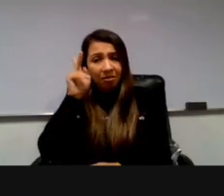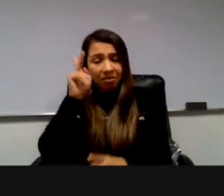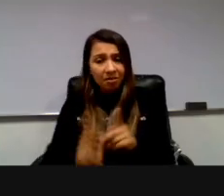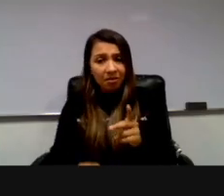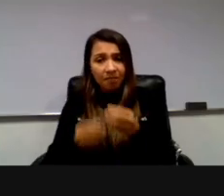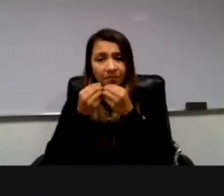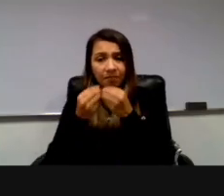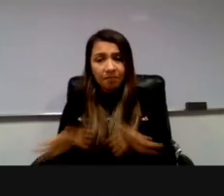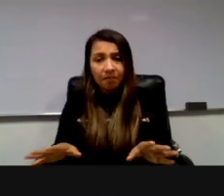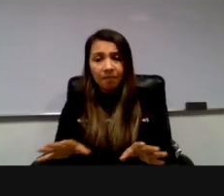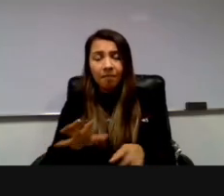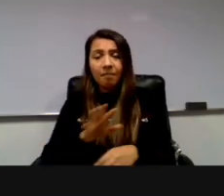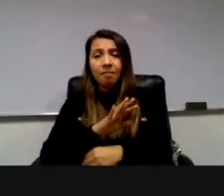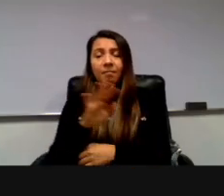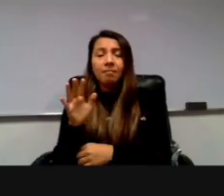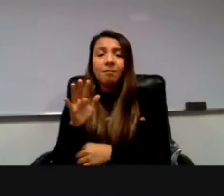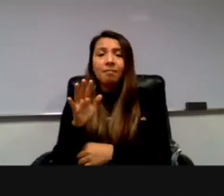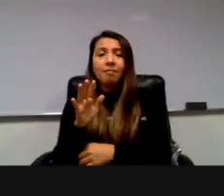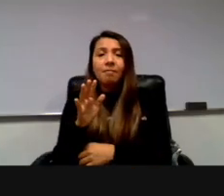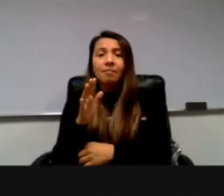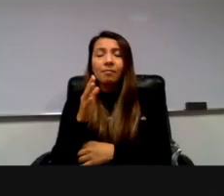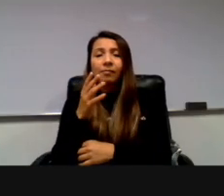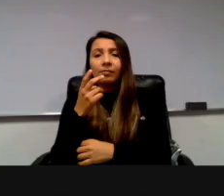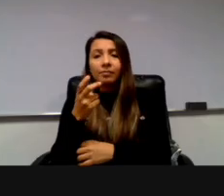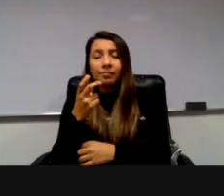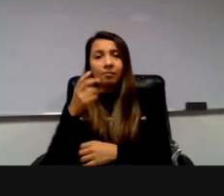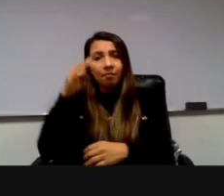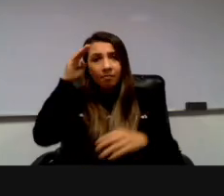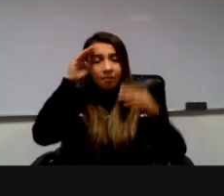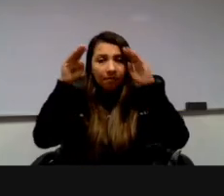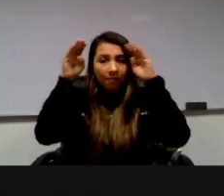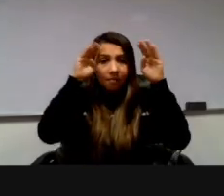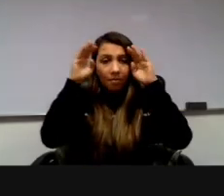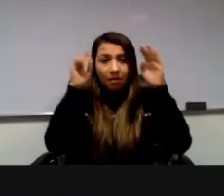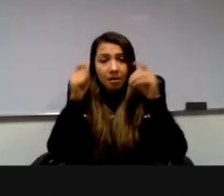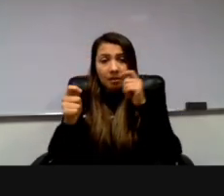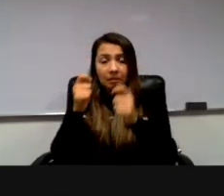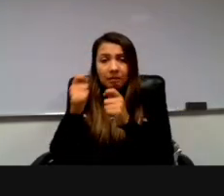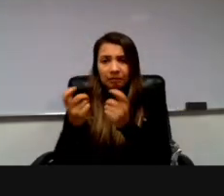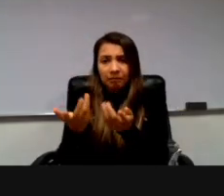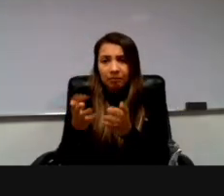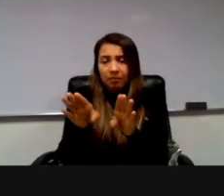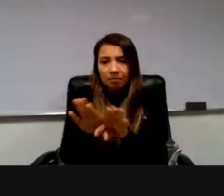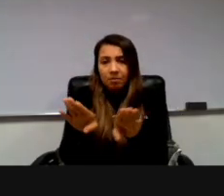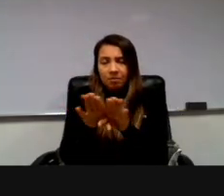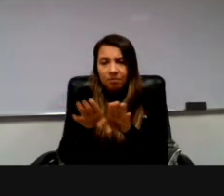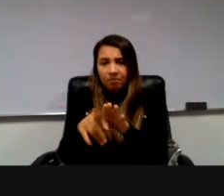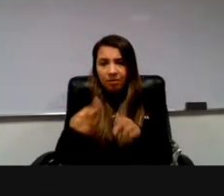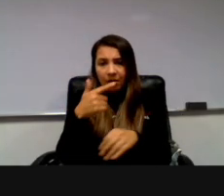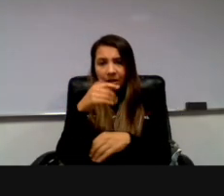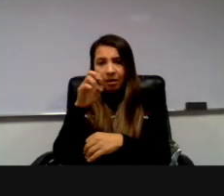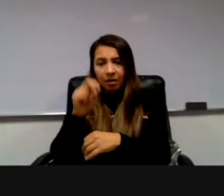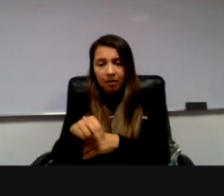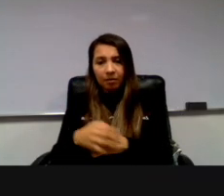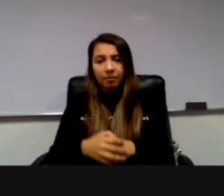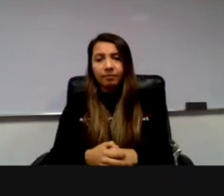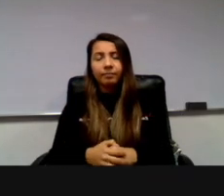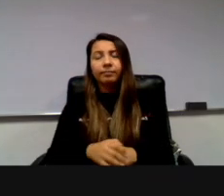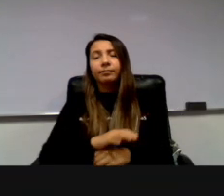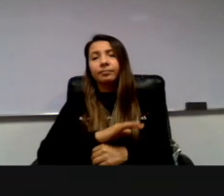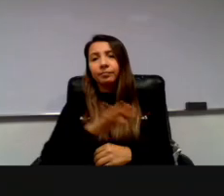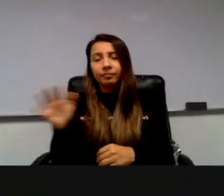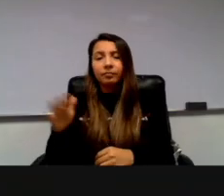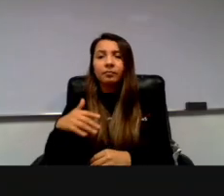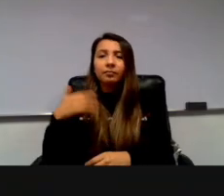teníamos, pues estábamos un poco asustados, yo en particular, de qué era lo que estaba pasando en realidad con la evolución de los genes, ¿no?